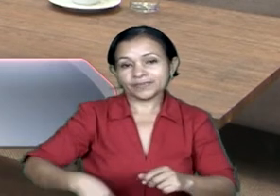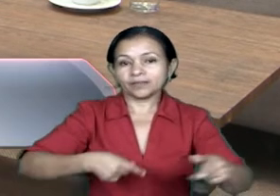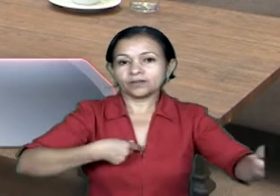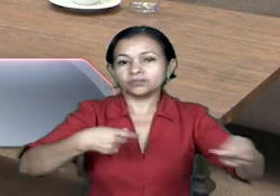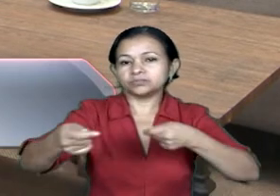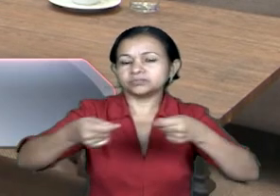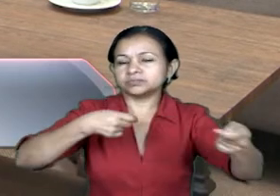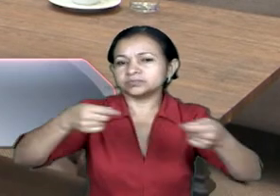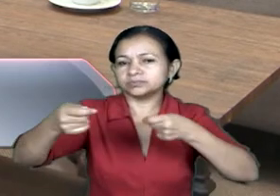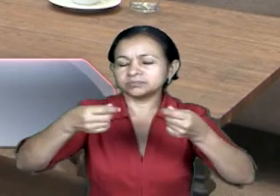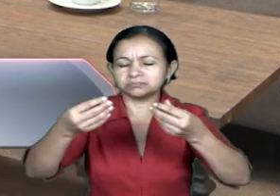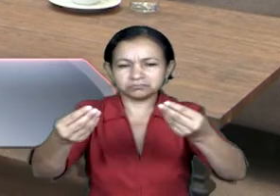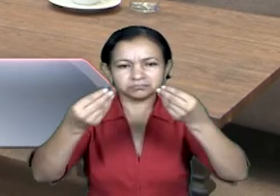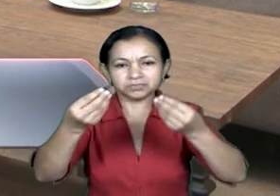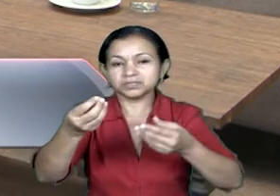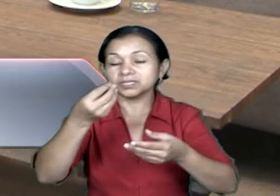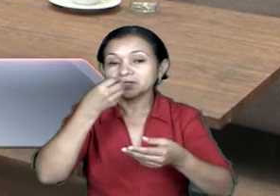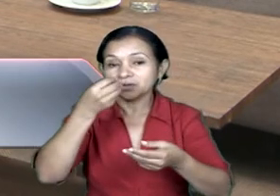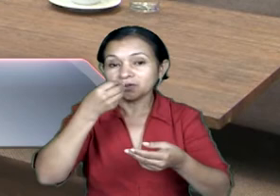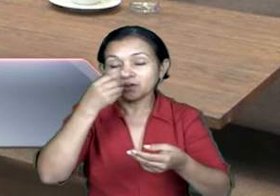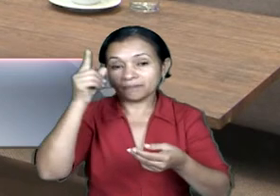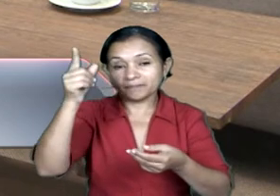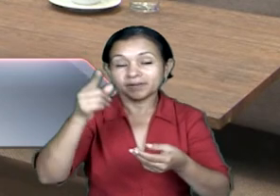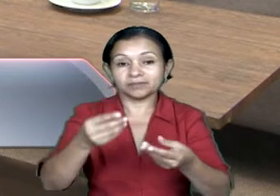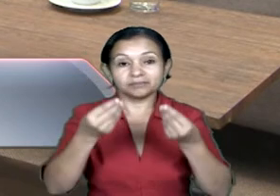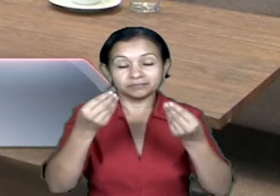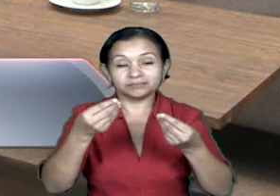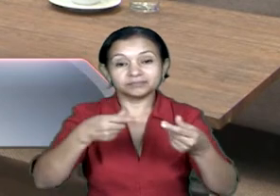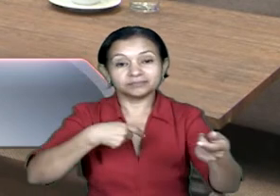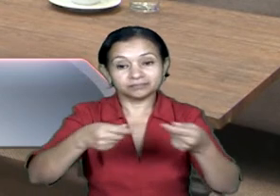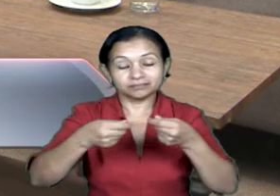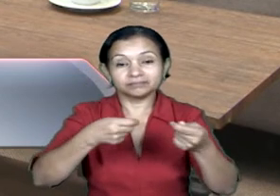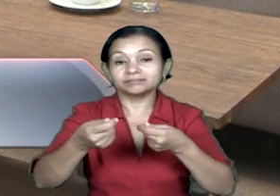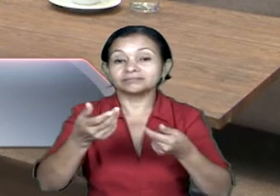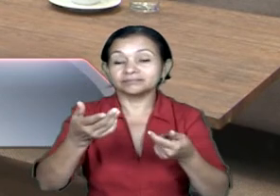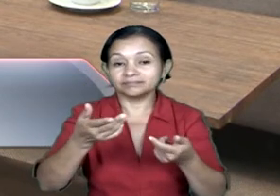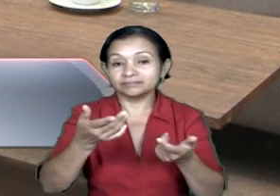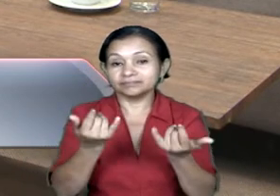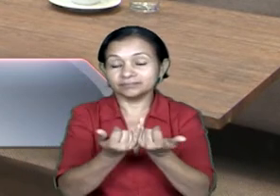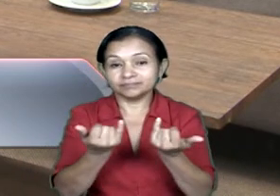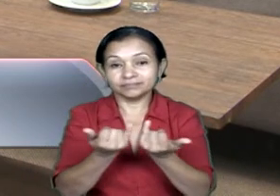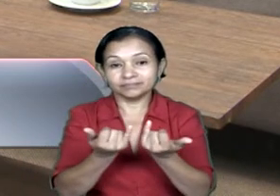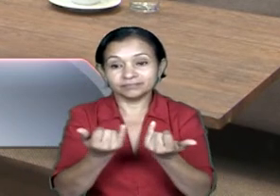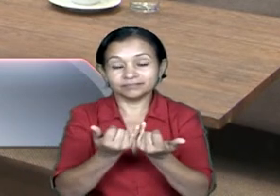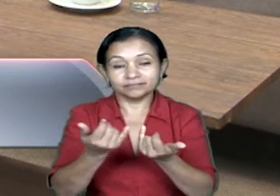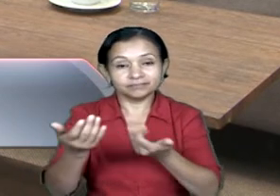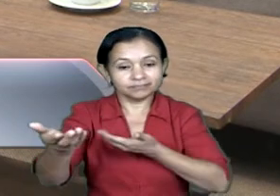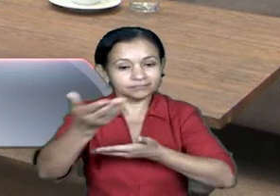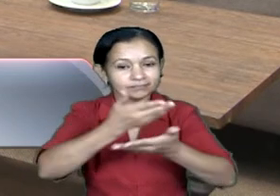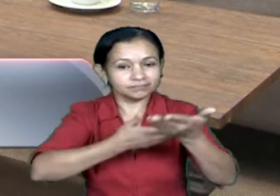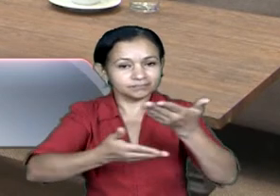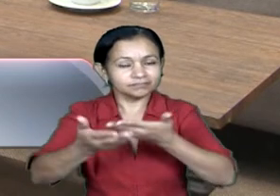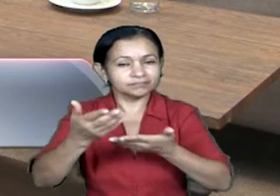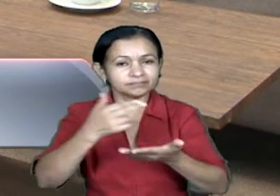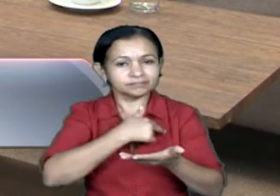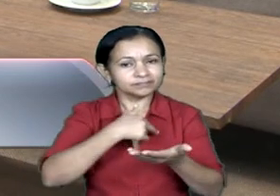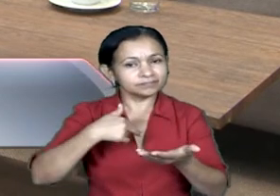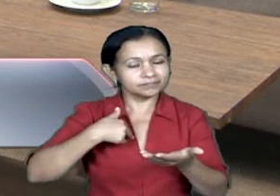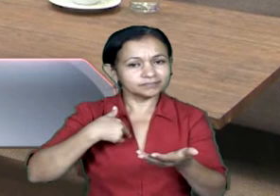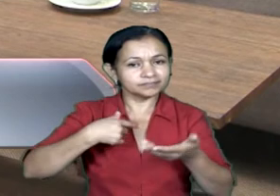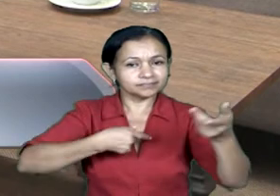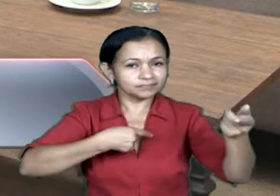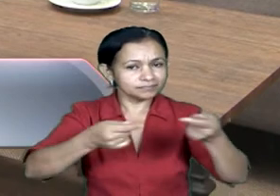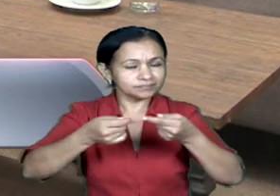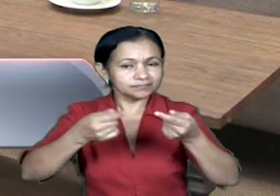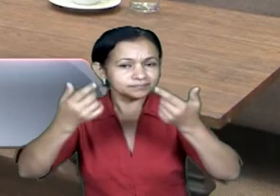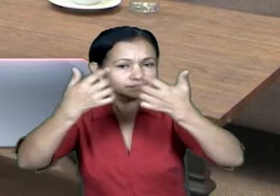en gramos. Por eso es muy valioso. Altamente cotizado. Sí. Pero también otros intercambios también entiendo que van a tener ustedes para